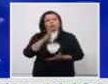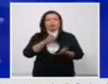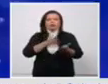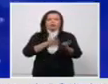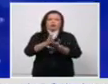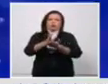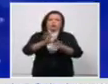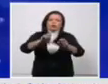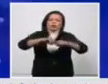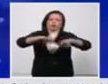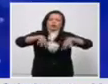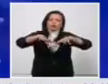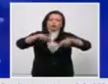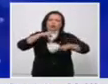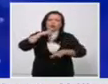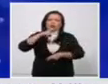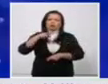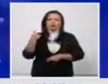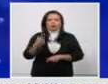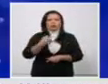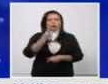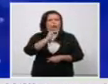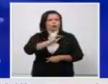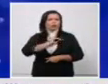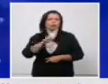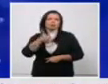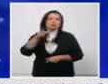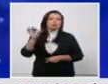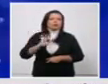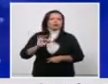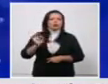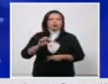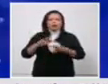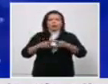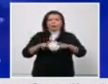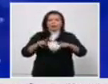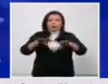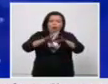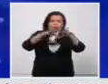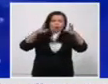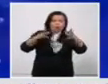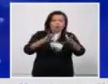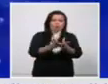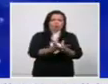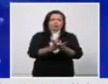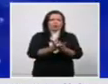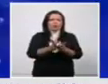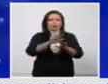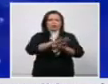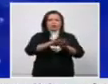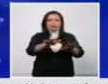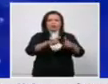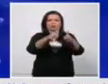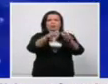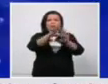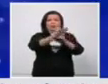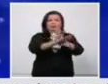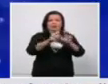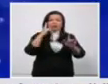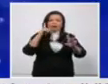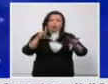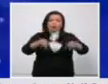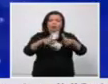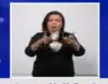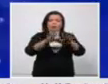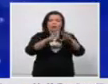el mundo realmente no ve un efecto de las medidas que se han venido aplicando, de los millones de vacunas